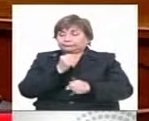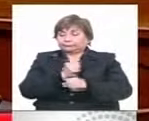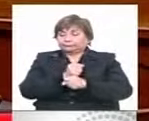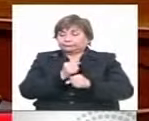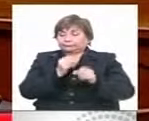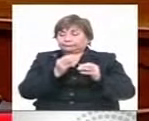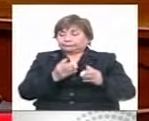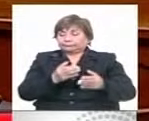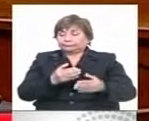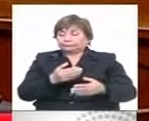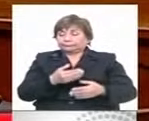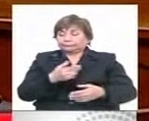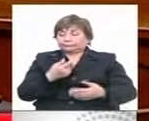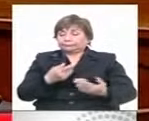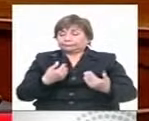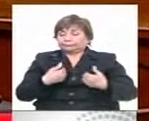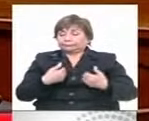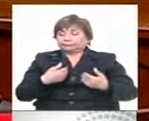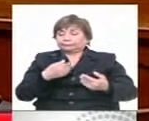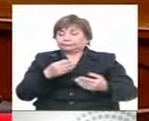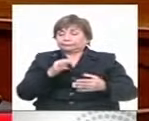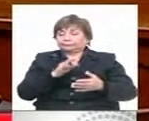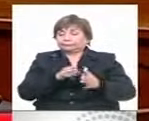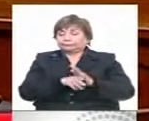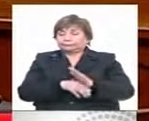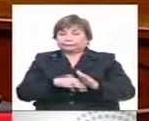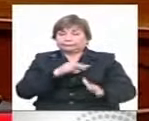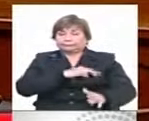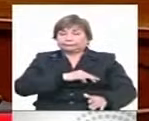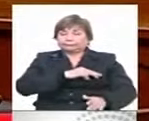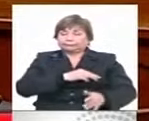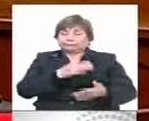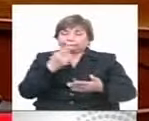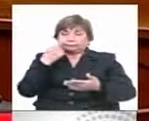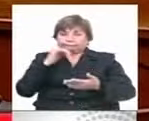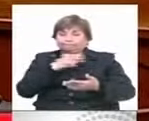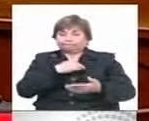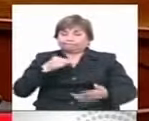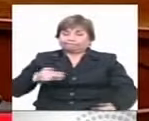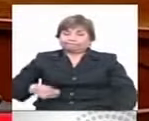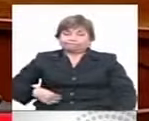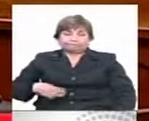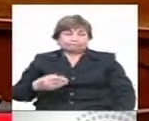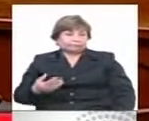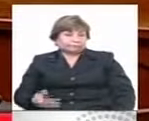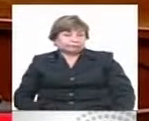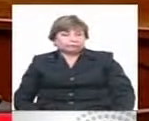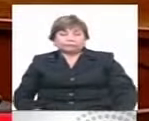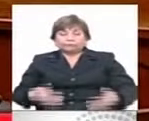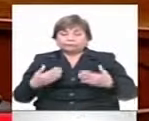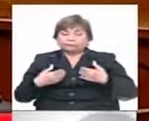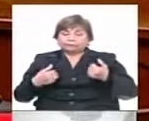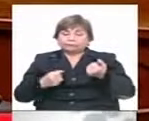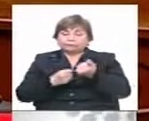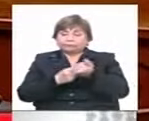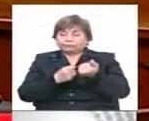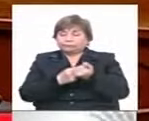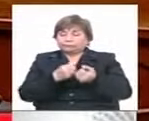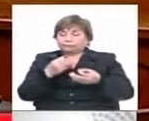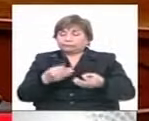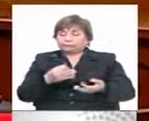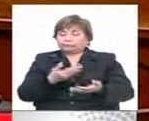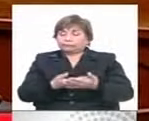municipales, funcionarios y trabajadores regionales y municipales para la toma de decisiones y así fortalecer la gestión